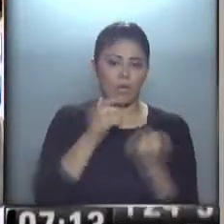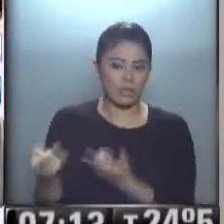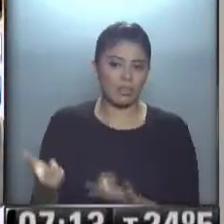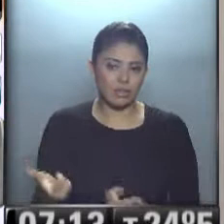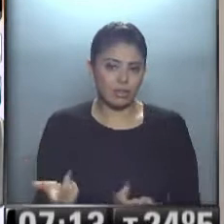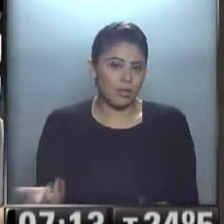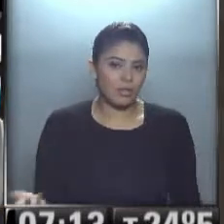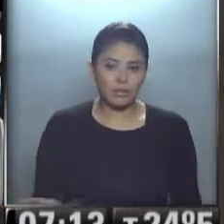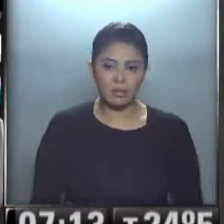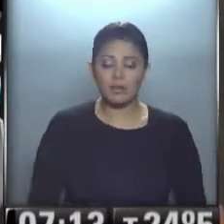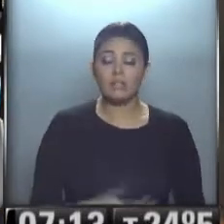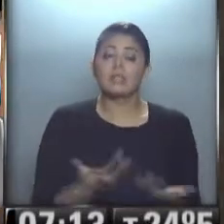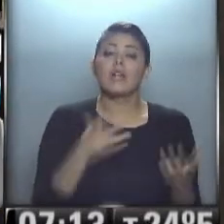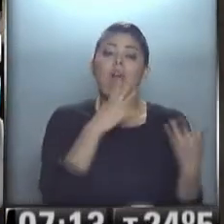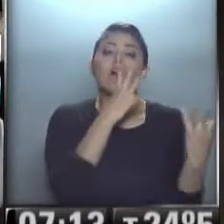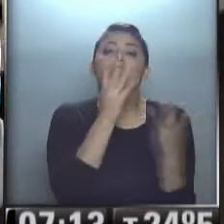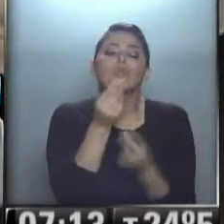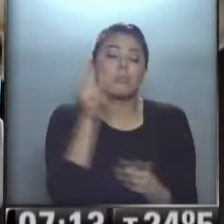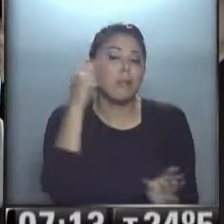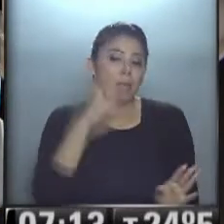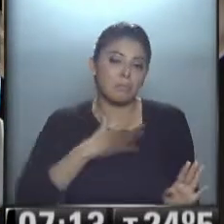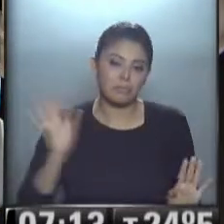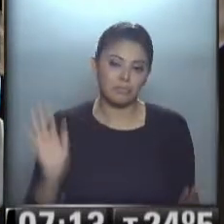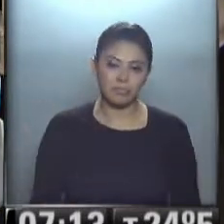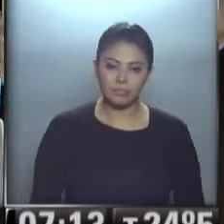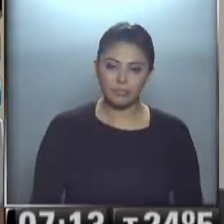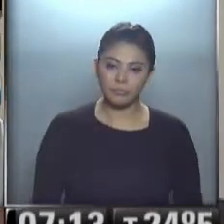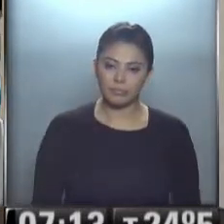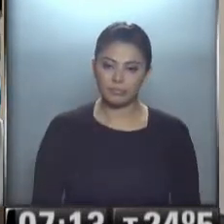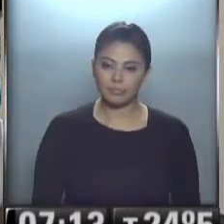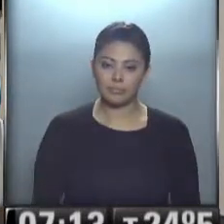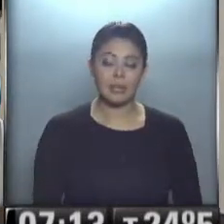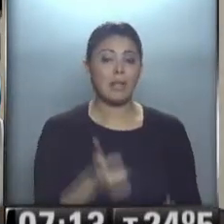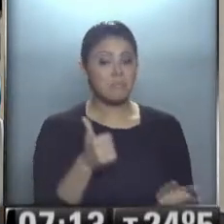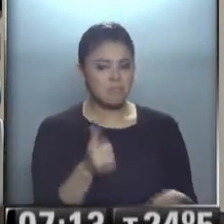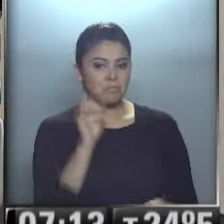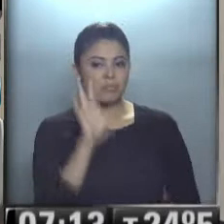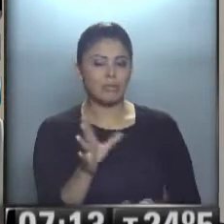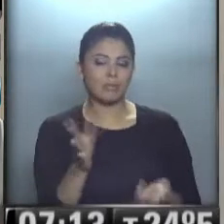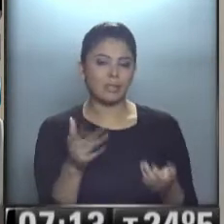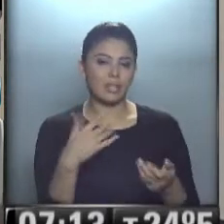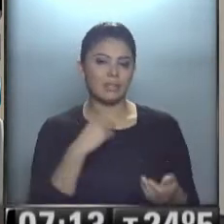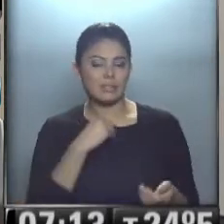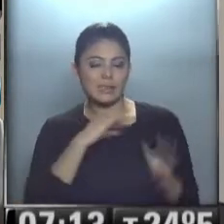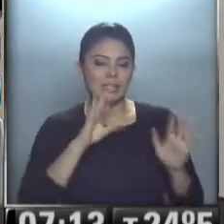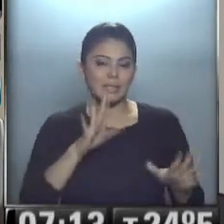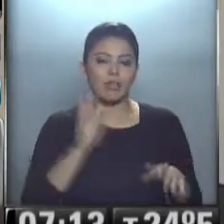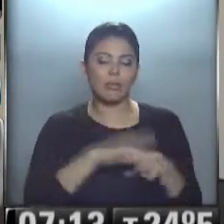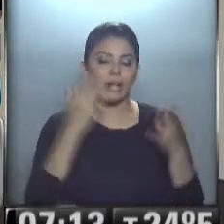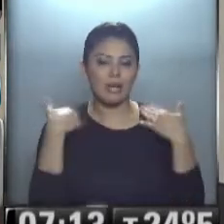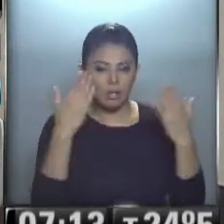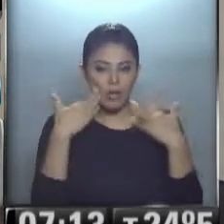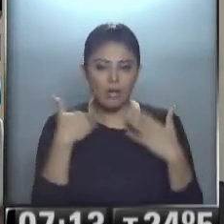por lo menos dentro de todo es una ayuda, pienso yo, ¿no? Bien, poco solamente afectado por el calor, ¿no? Por la alta temperatura